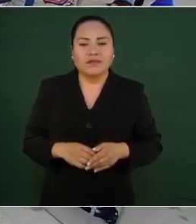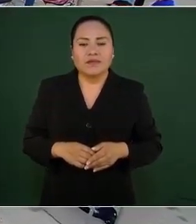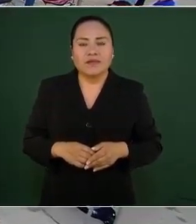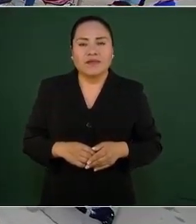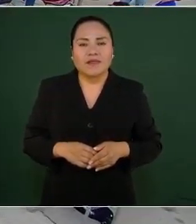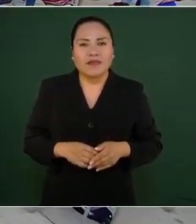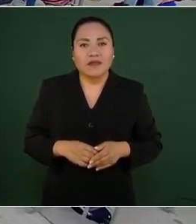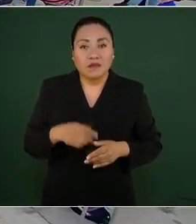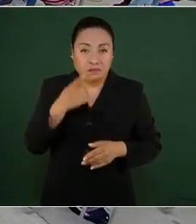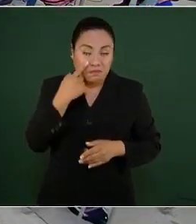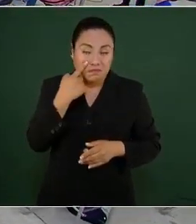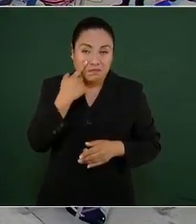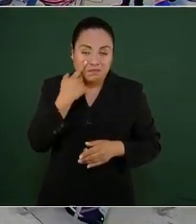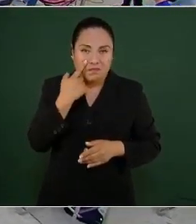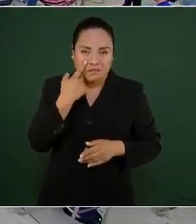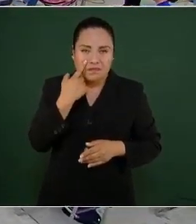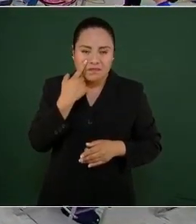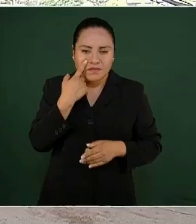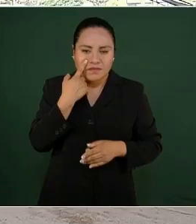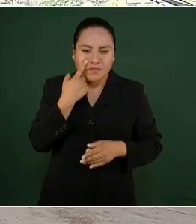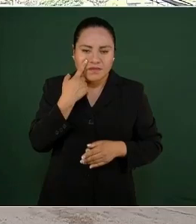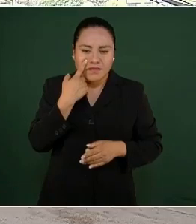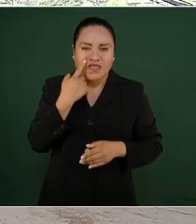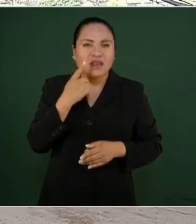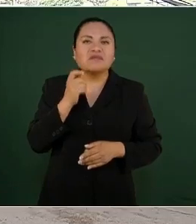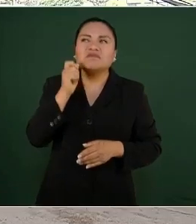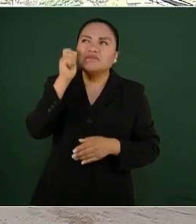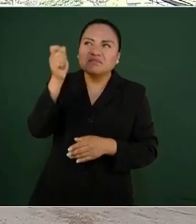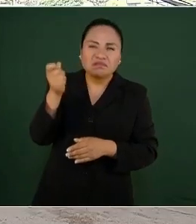Para que vean lo que significa.